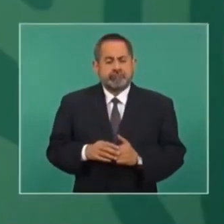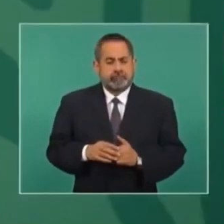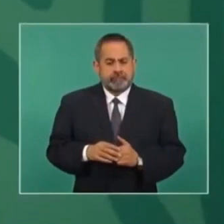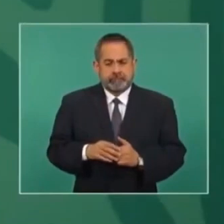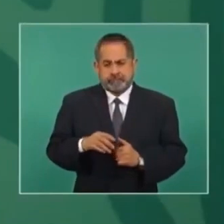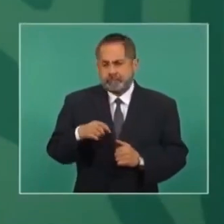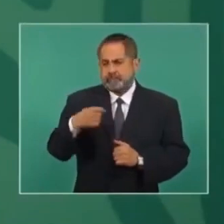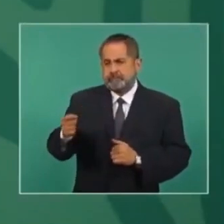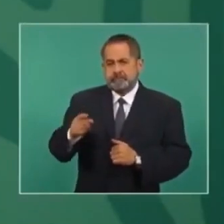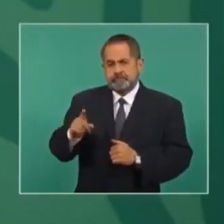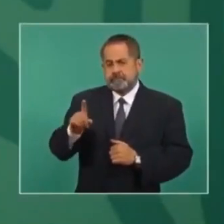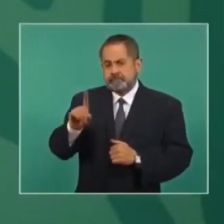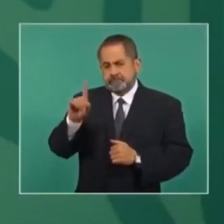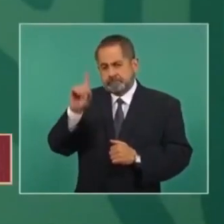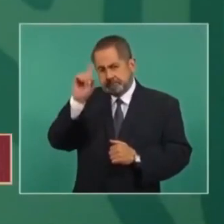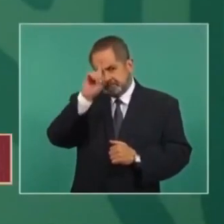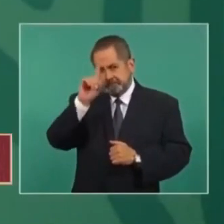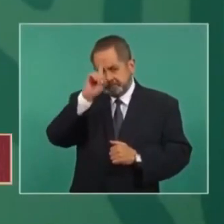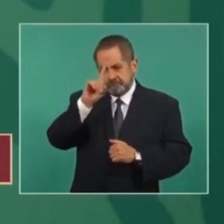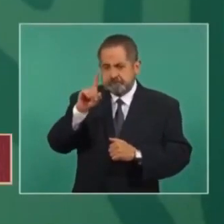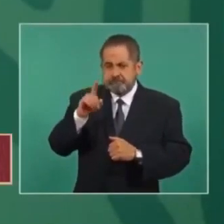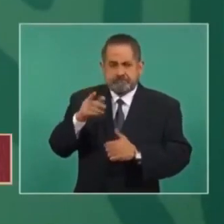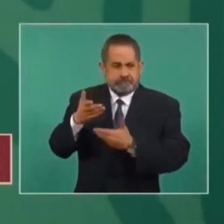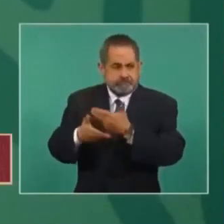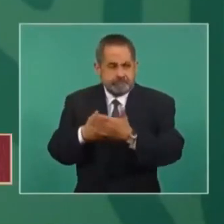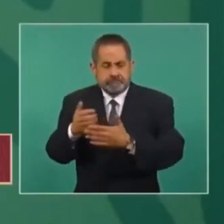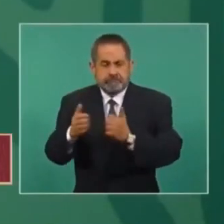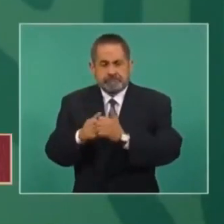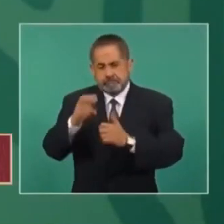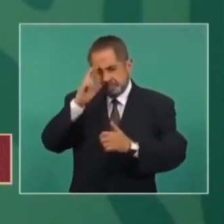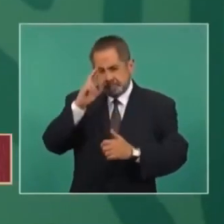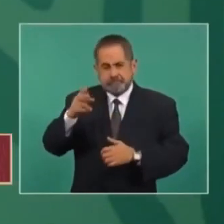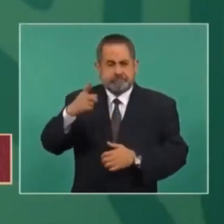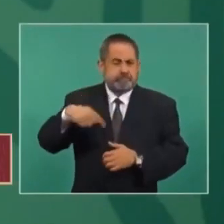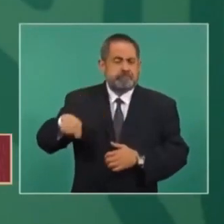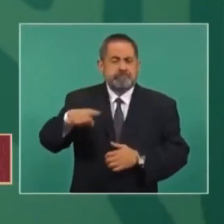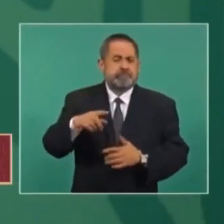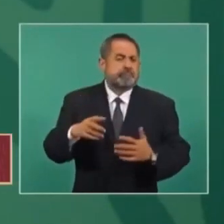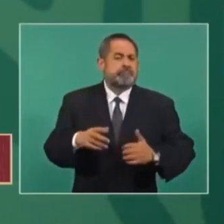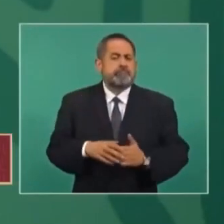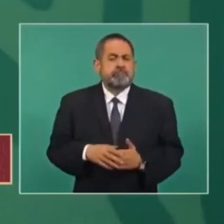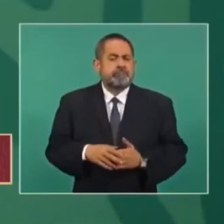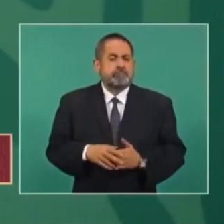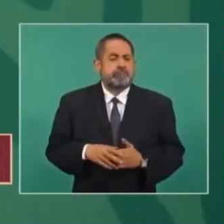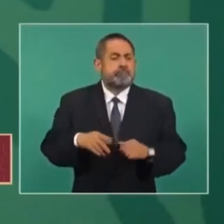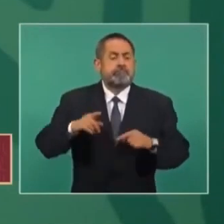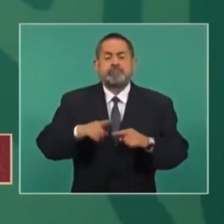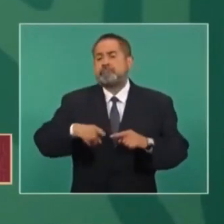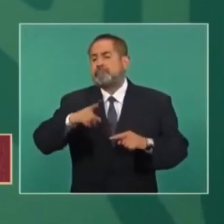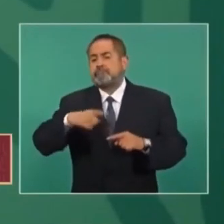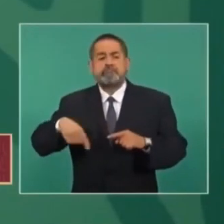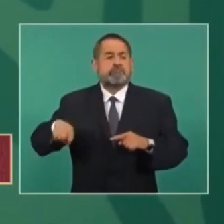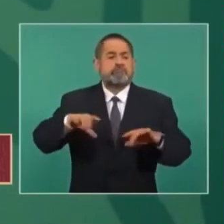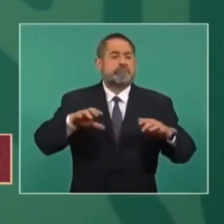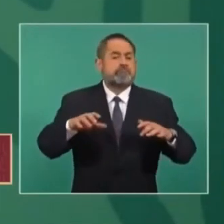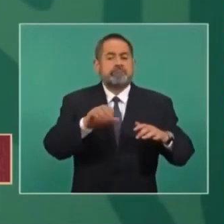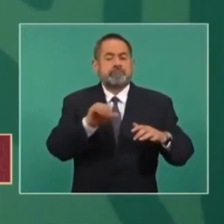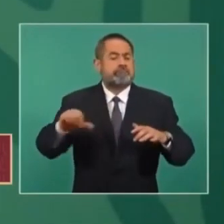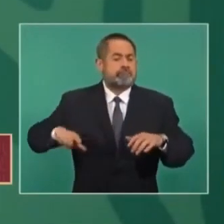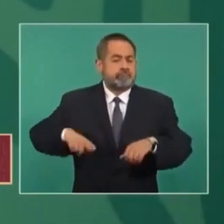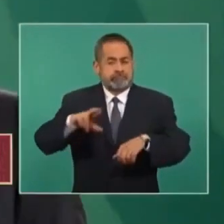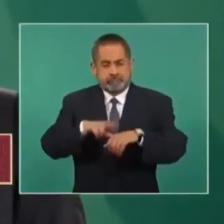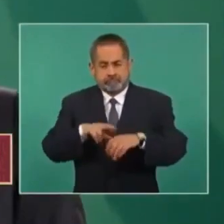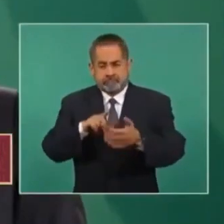les recomiendo respetuosamente a quienes van a